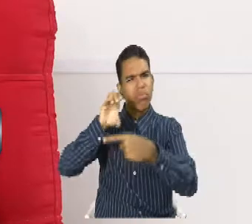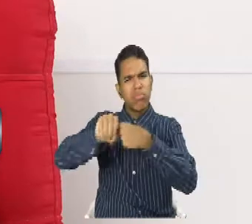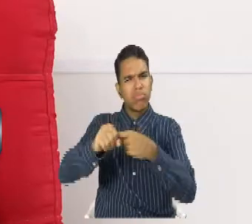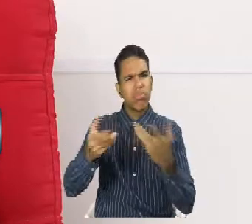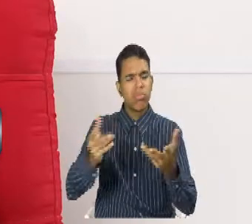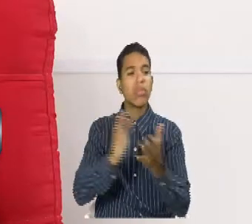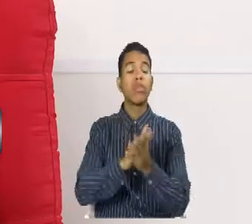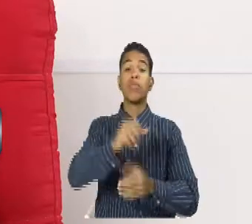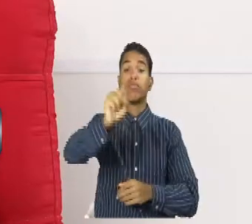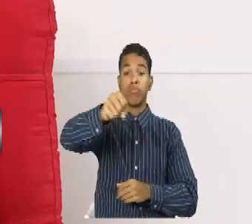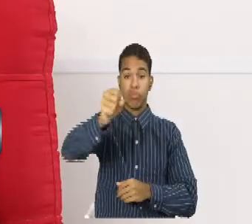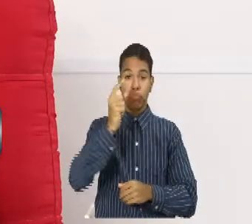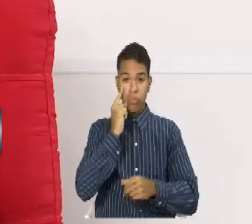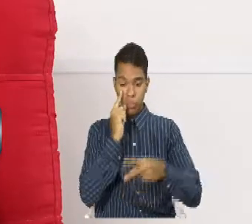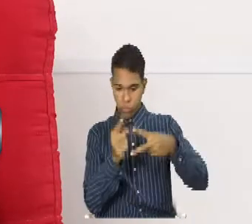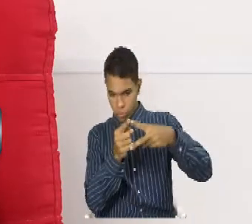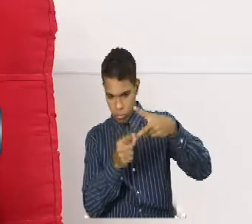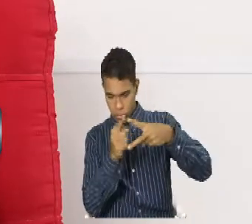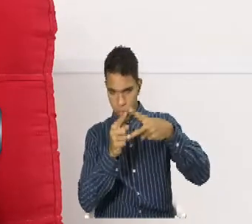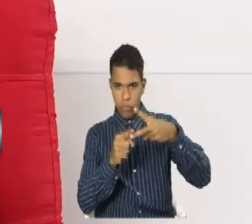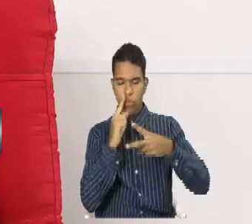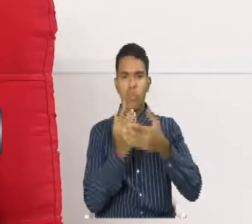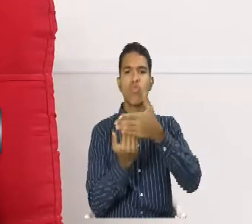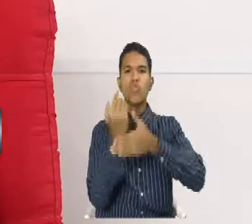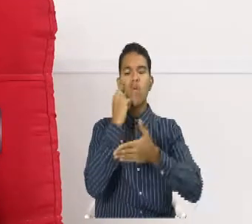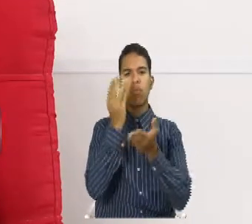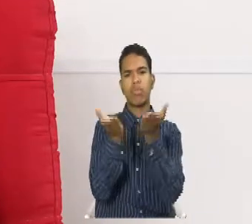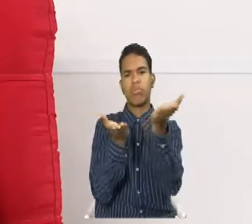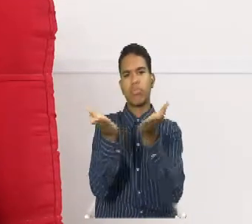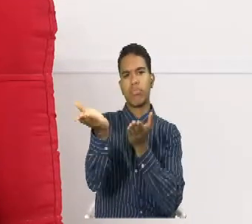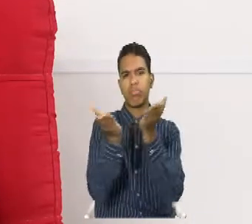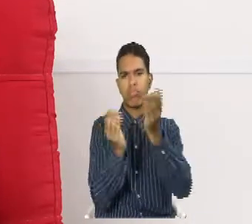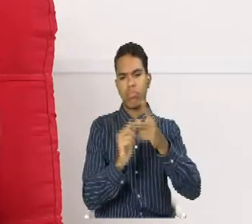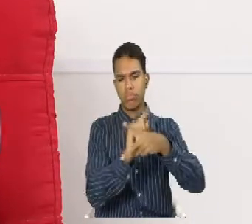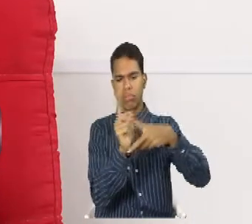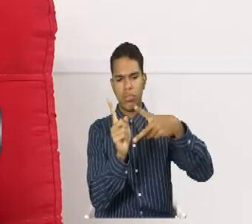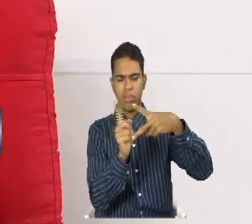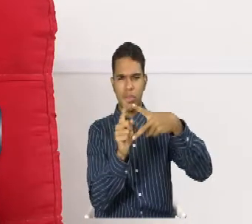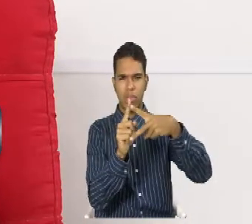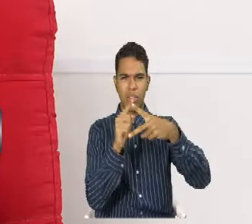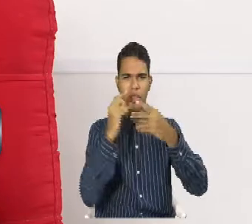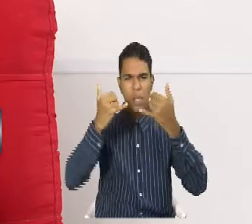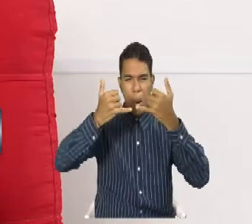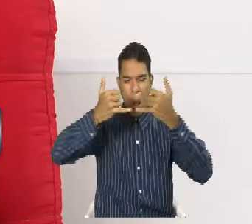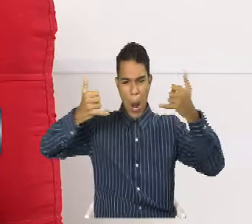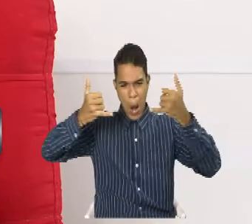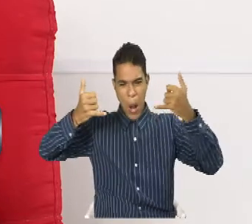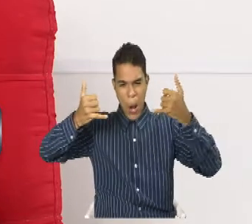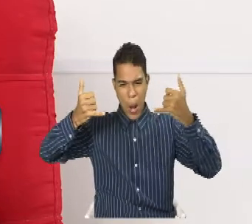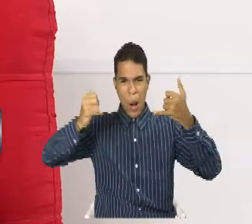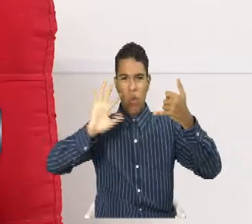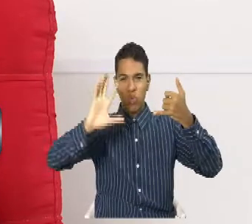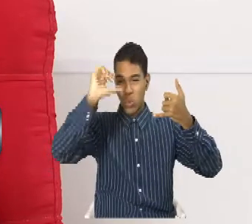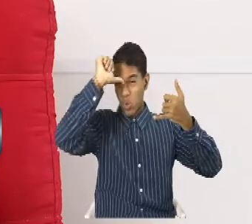que estamos ahorita promocionando, que son la depilación con hilo hindú y